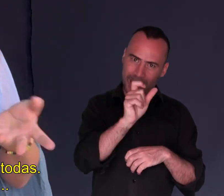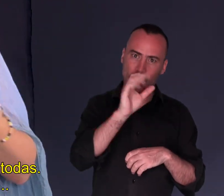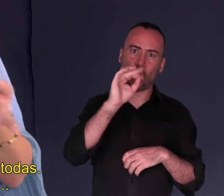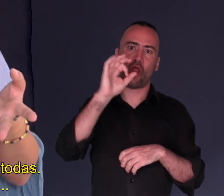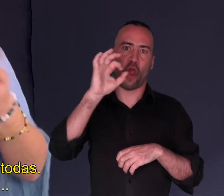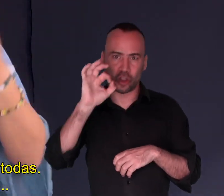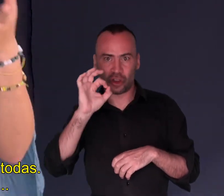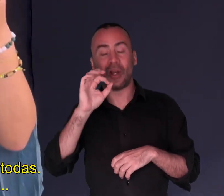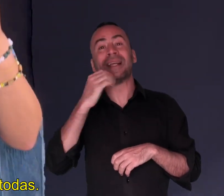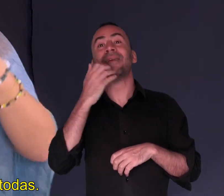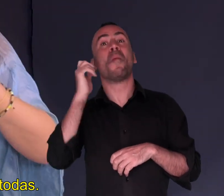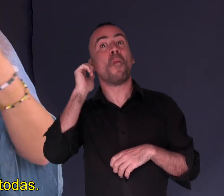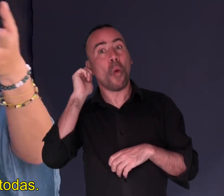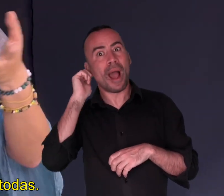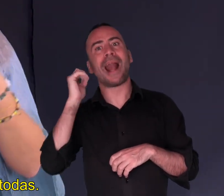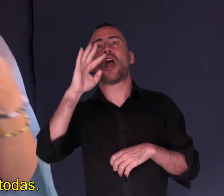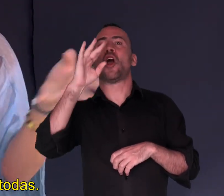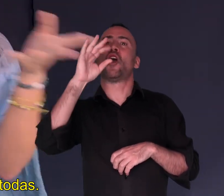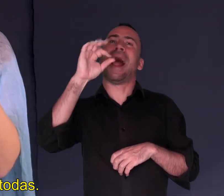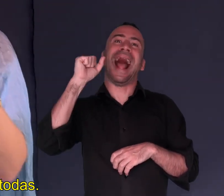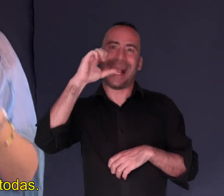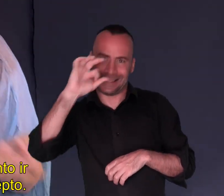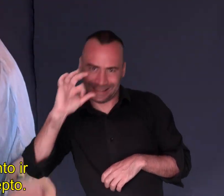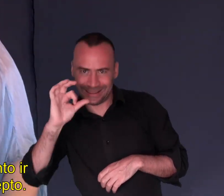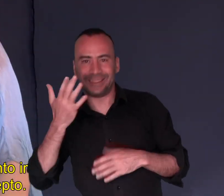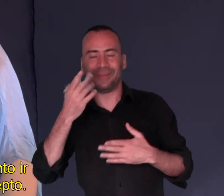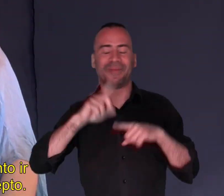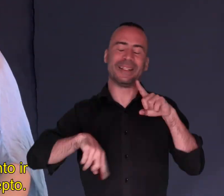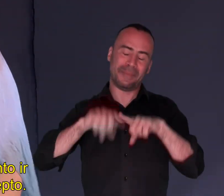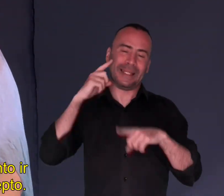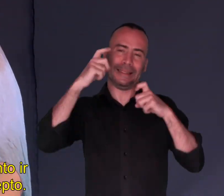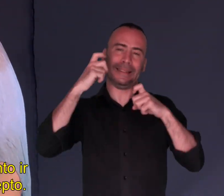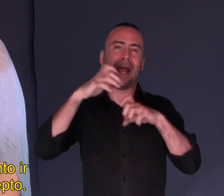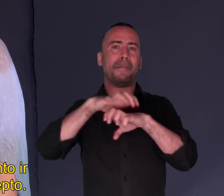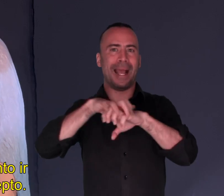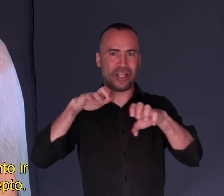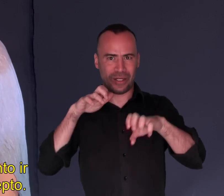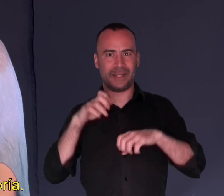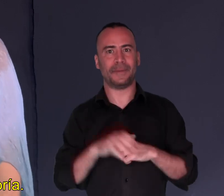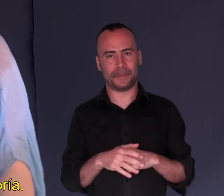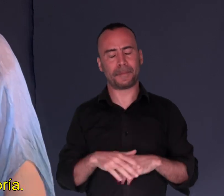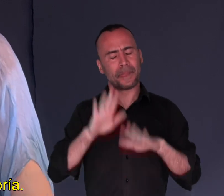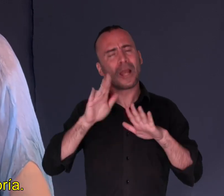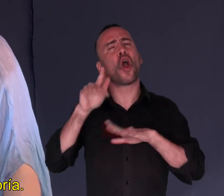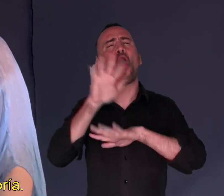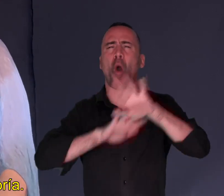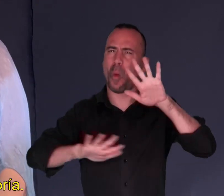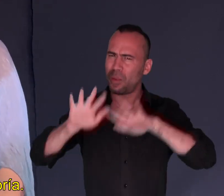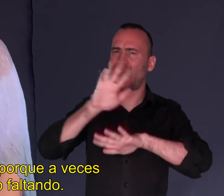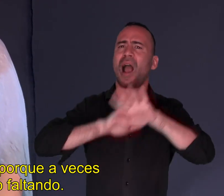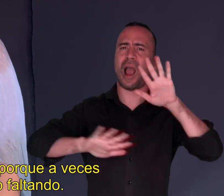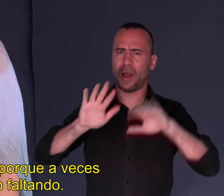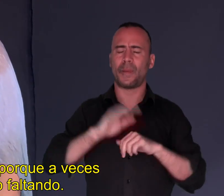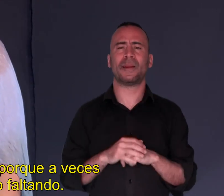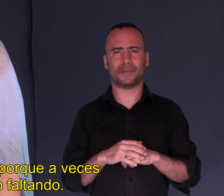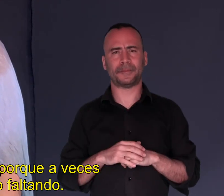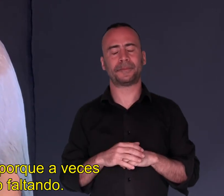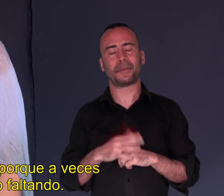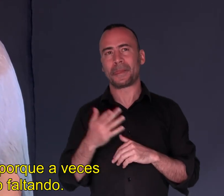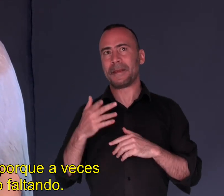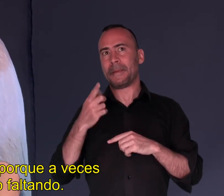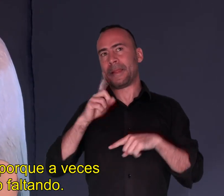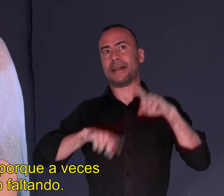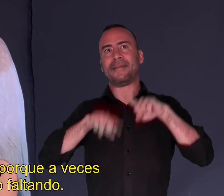todas ahora clo aquí todas Claro pero si intento ir por concep por mayoría s pero es